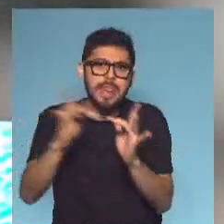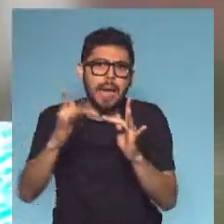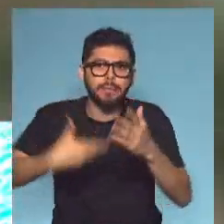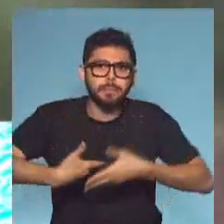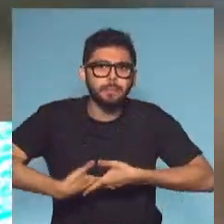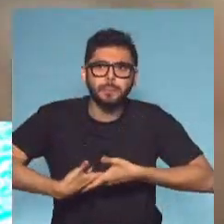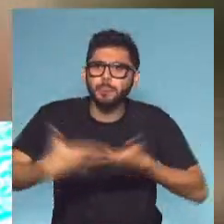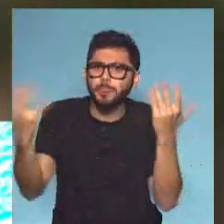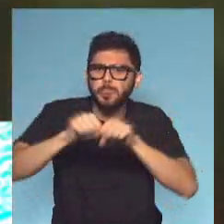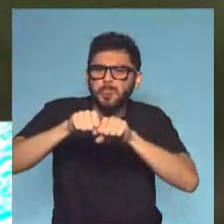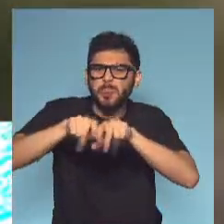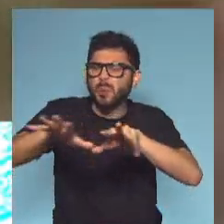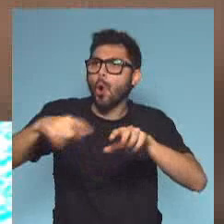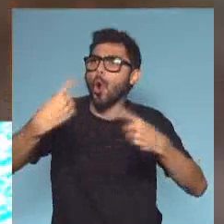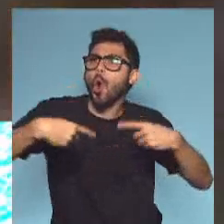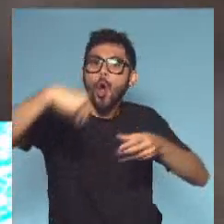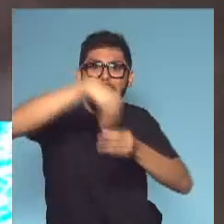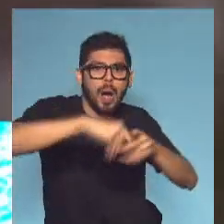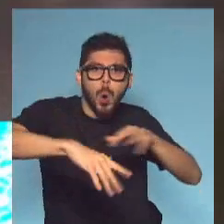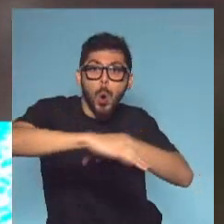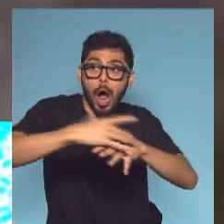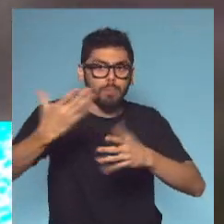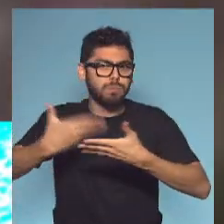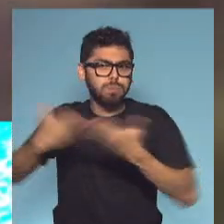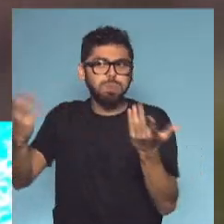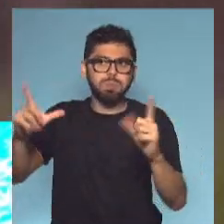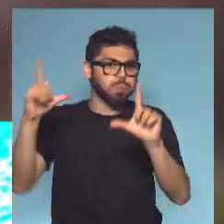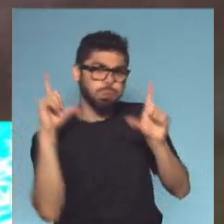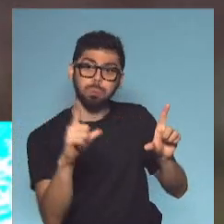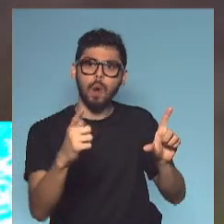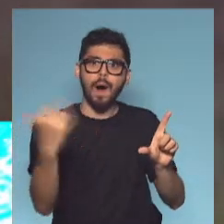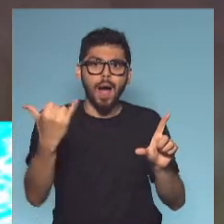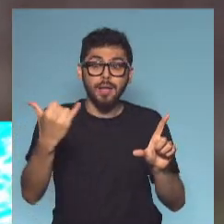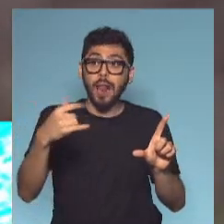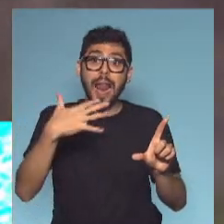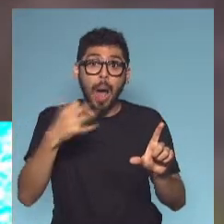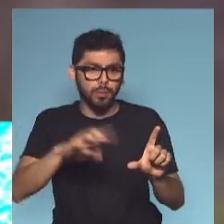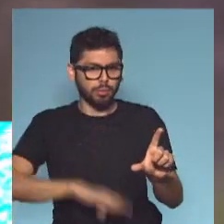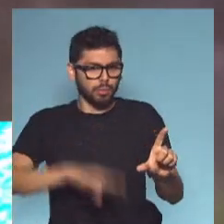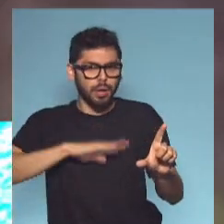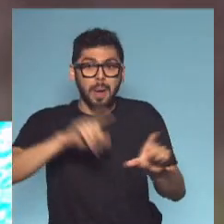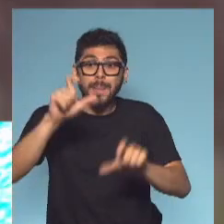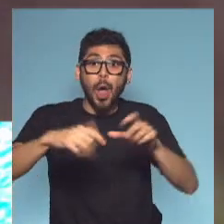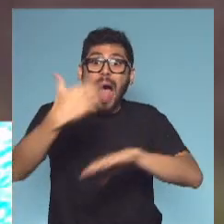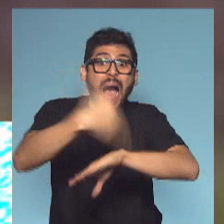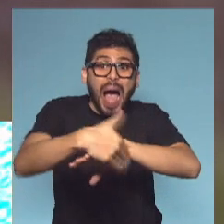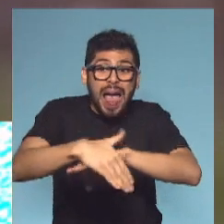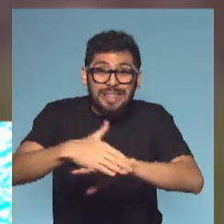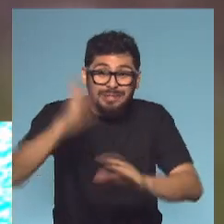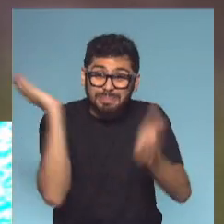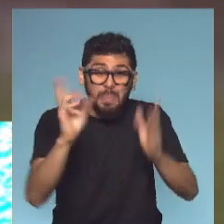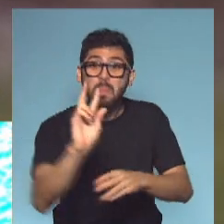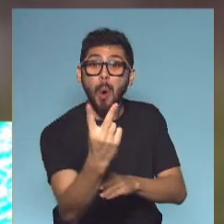de absolutamente todo lo que está pasando y de verdad que es indignante ver cómo matan gente en la calle, porque sí.